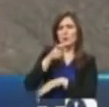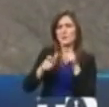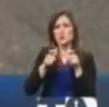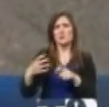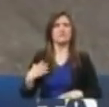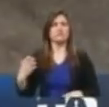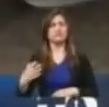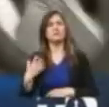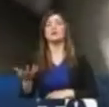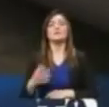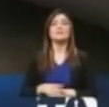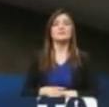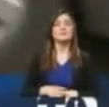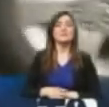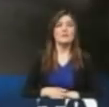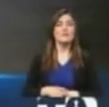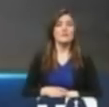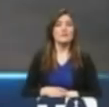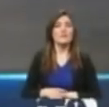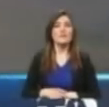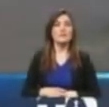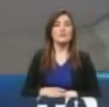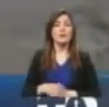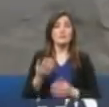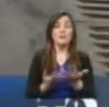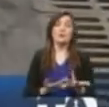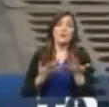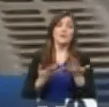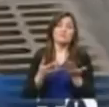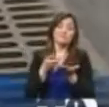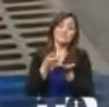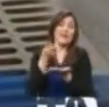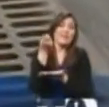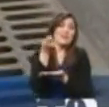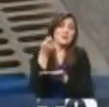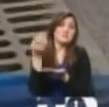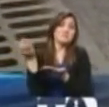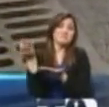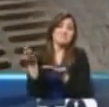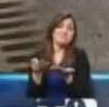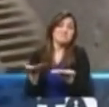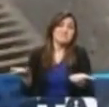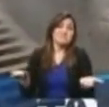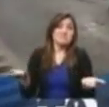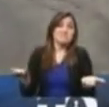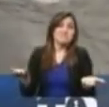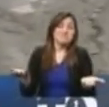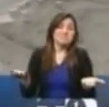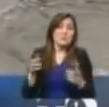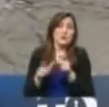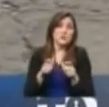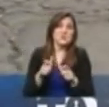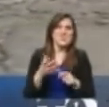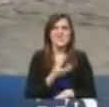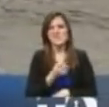no se arregla enseguida, pero sin embargo dice que todavía está esperando que haya presupuesto para arreglar. Y mientras tanto, quienes sufren son las personas que a